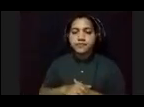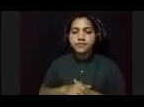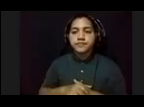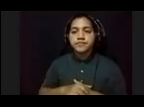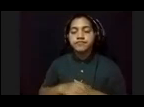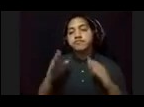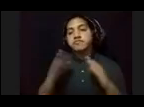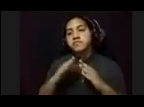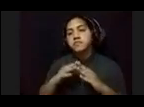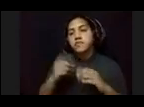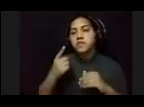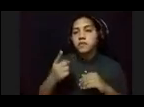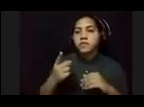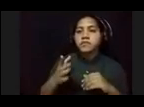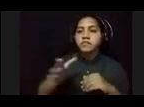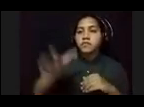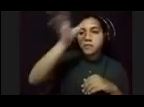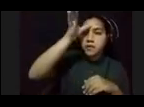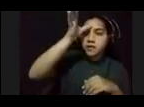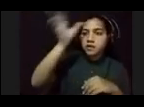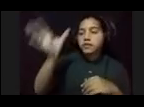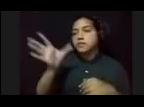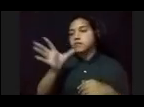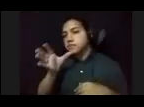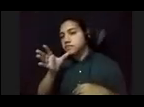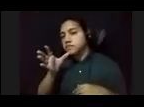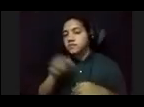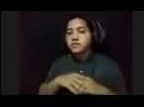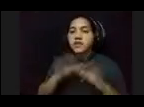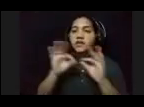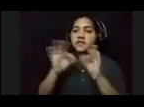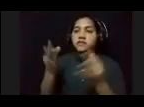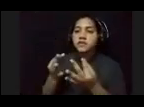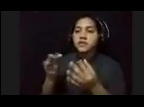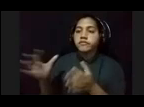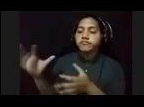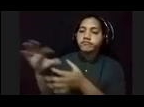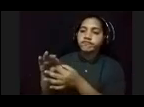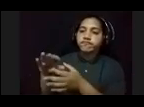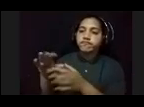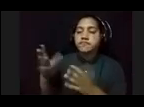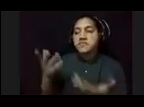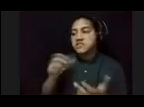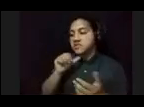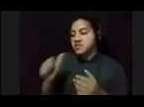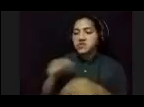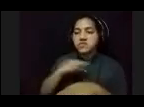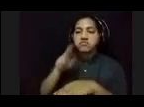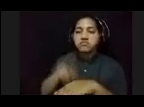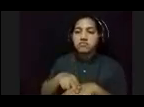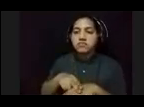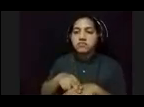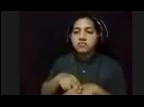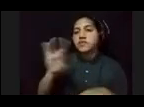compuesto por un solo padre y o madre. Las familias extendidas eran las de menor ocurrencia. De las 98